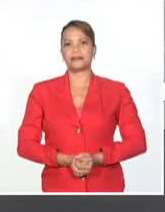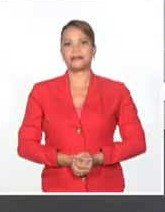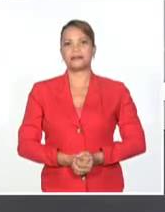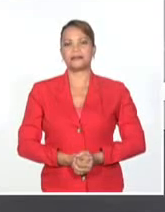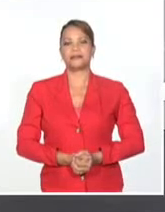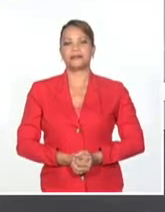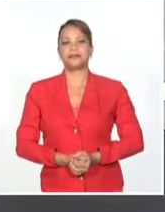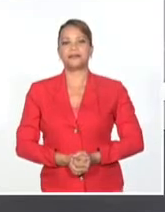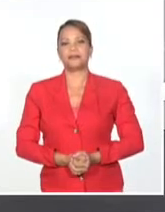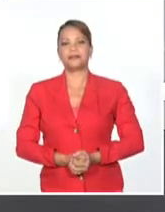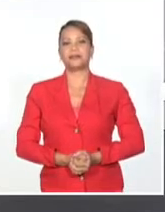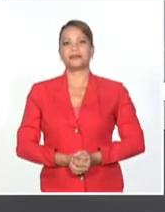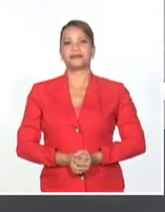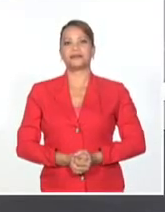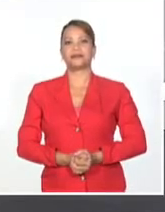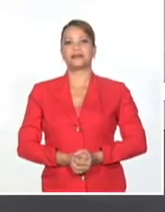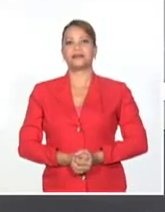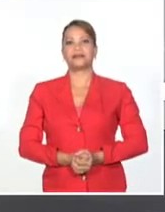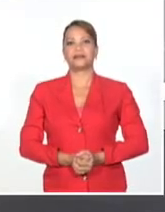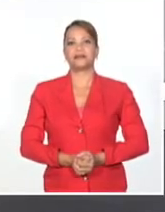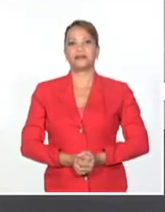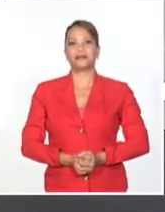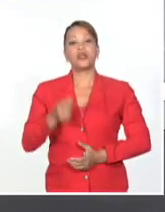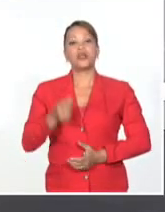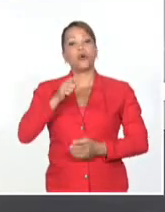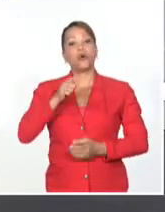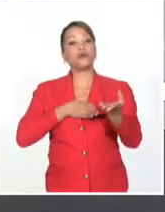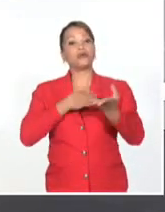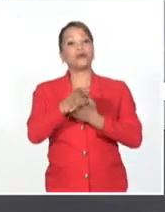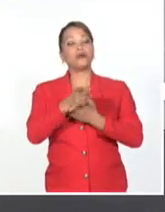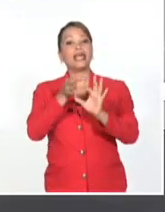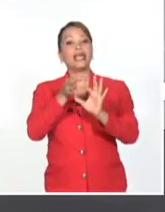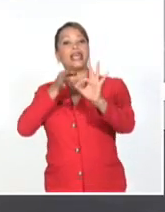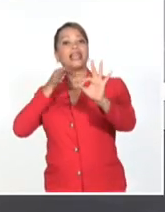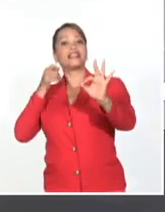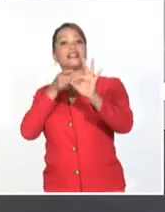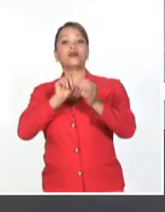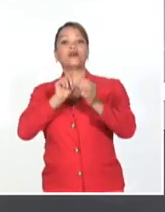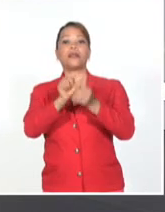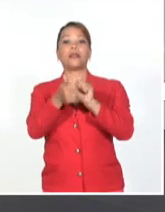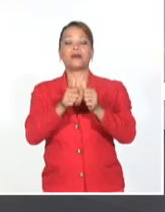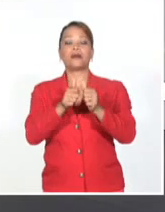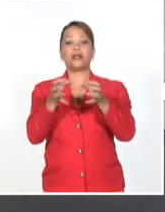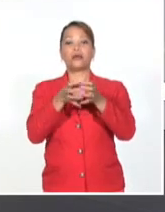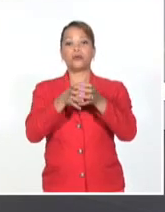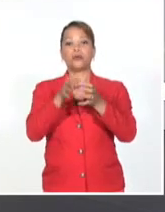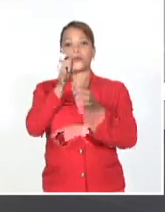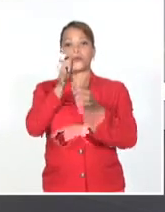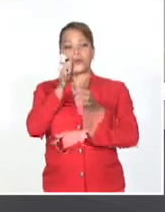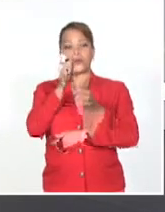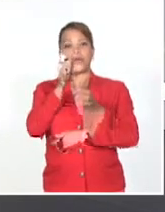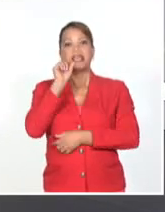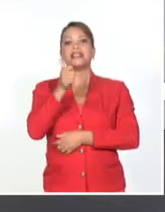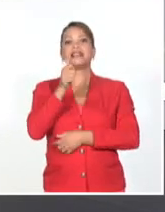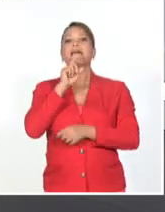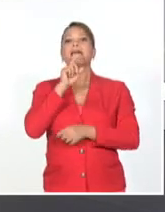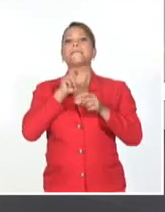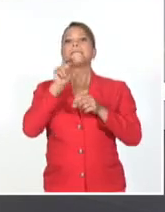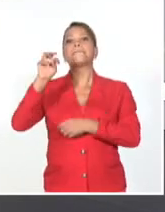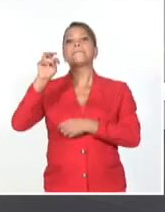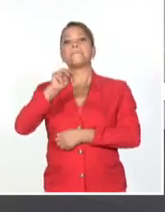También de esta cita multideportiva les comento que hoy continuó el tiro deportivo, donde nuestro equipo masculino de rifle de aire a 10 metros quedó cuarto